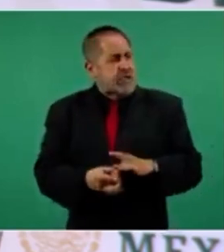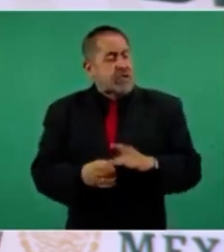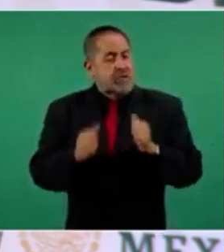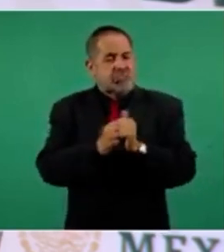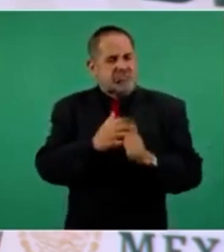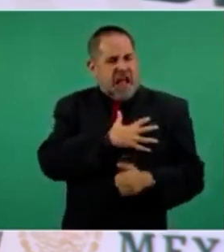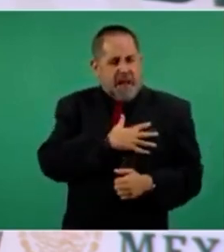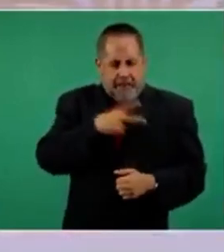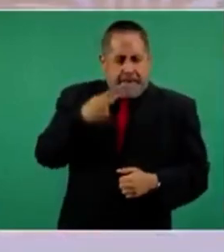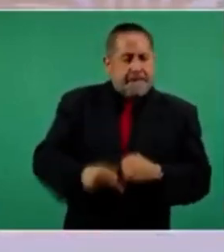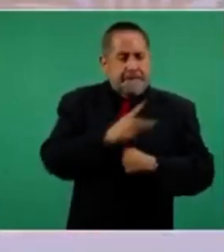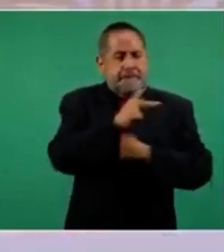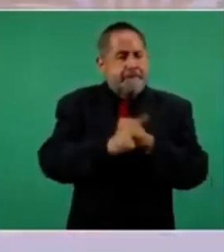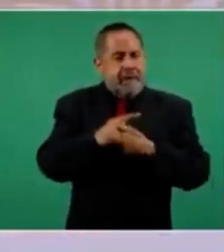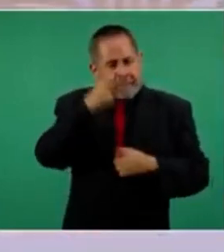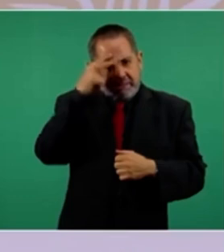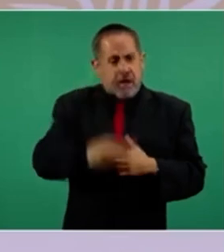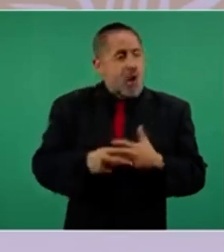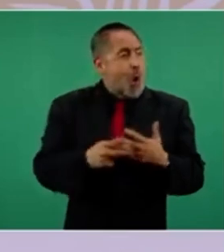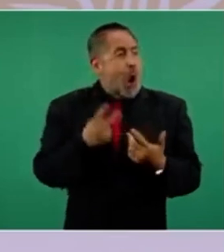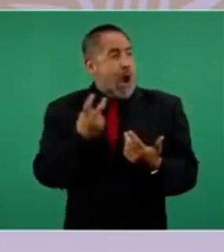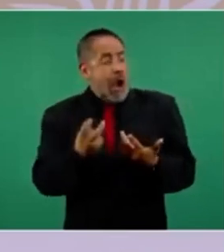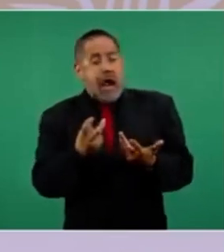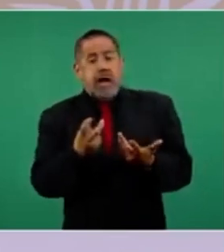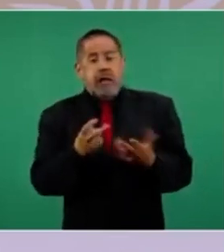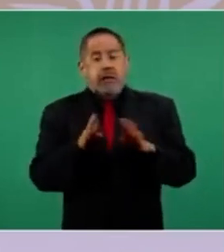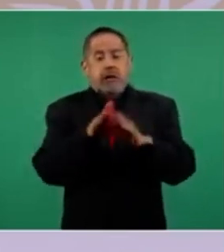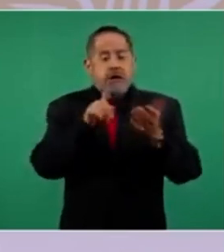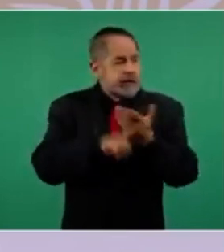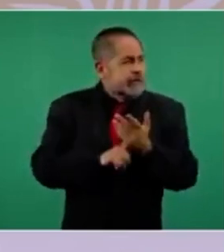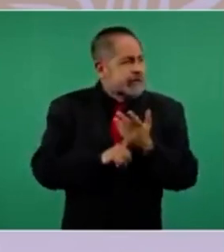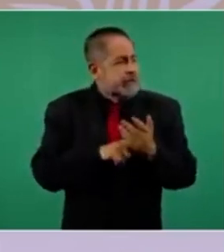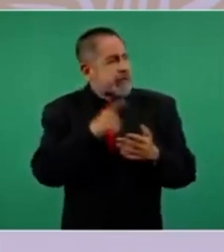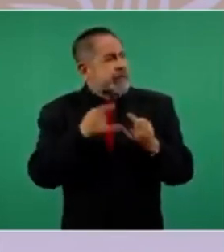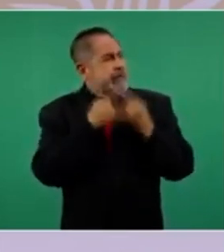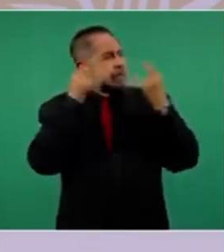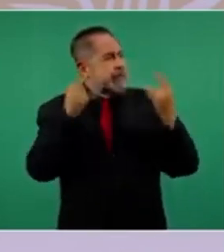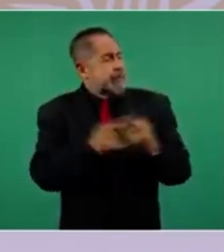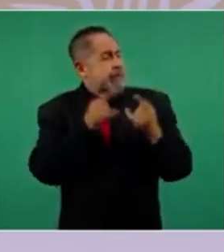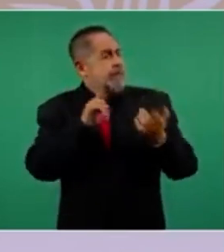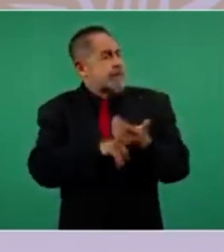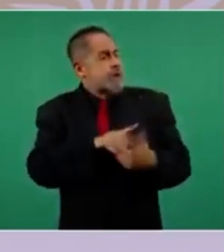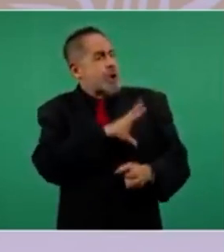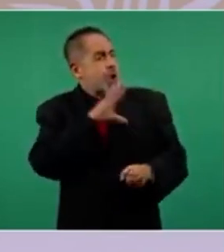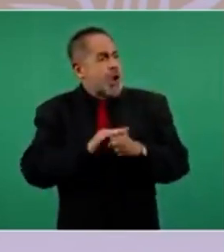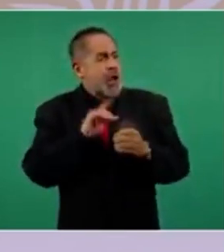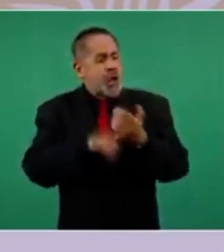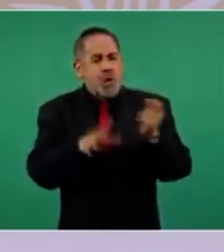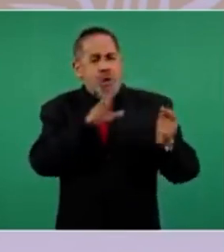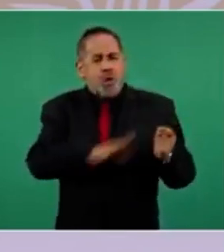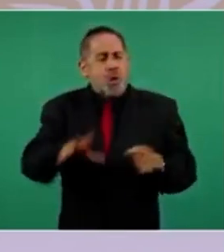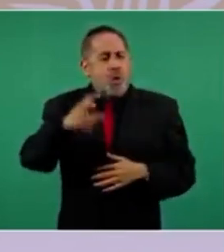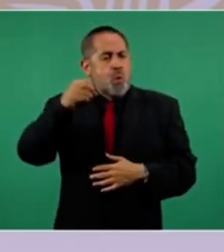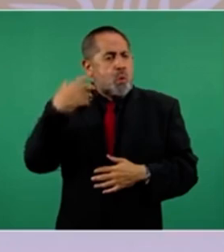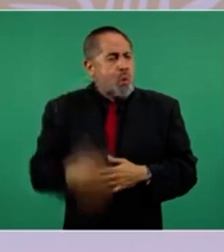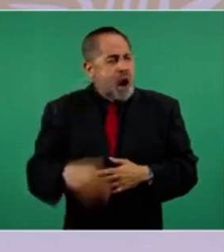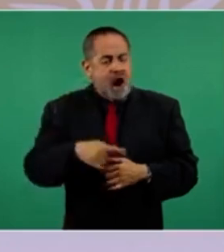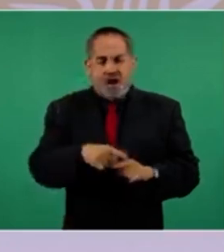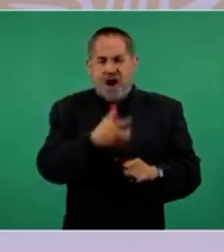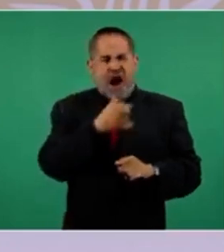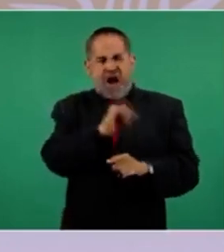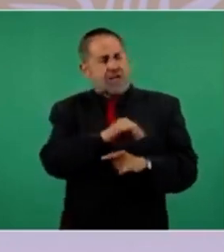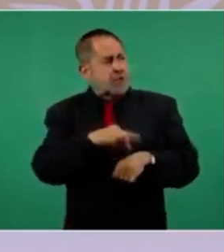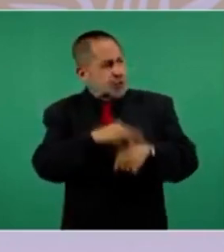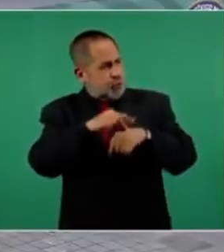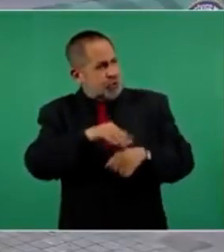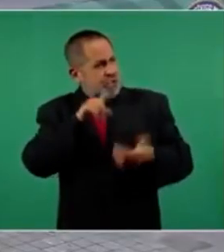magnífica naturaleza y el dejo brillante de la leyenda y la epopeya, se juntan en su rara medida el orden de lo real